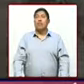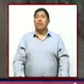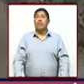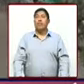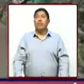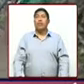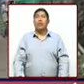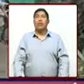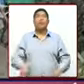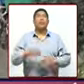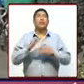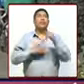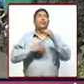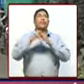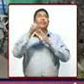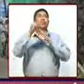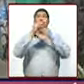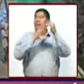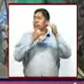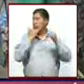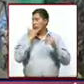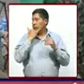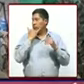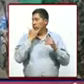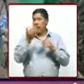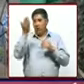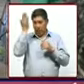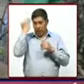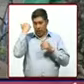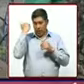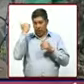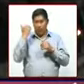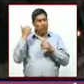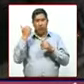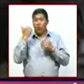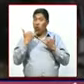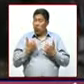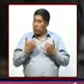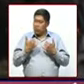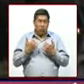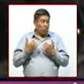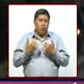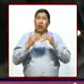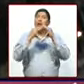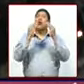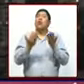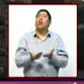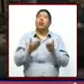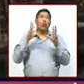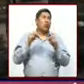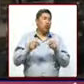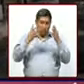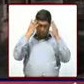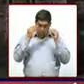Ninguna de las construcciones tiene esa prevención que sean antisísmicas. Tampoco en los colegios nos han enseñado